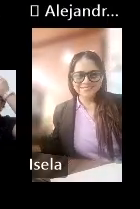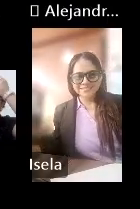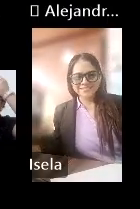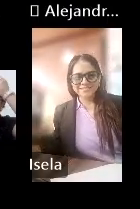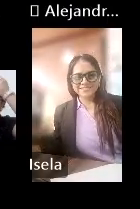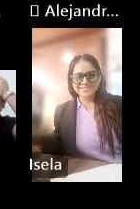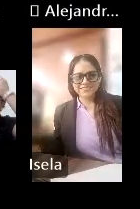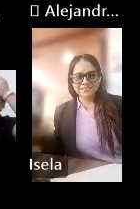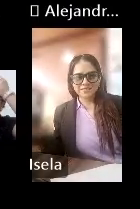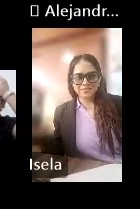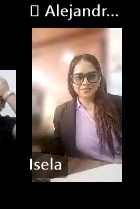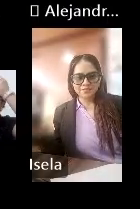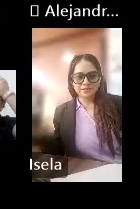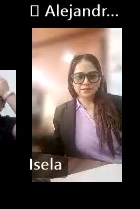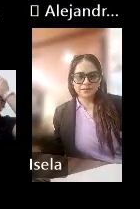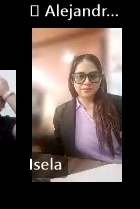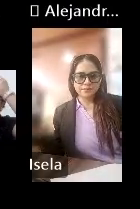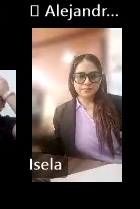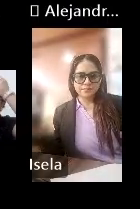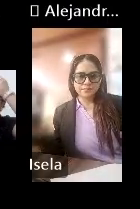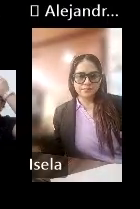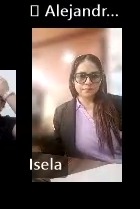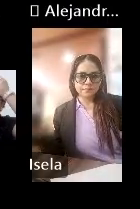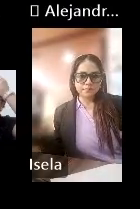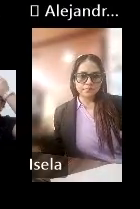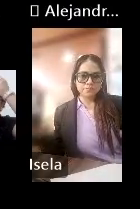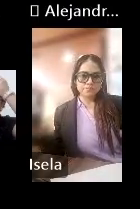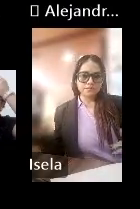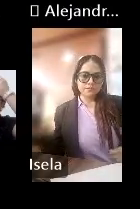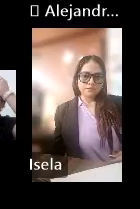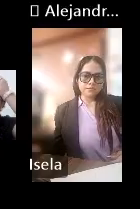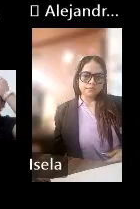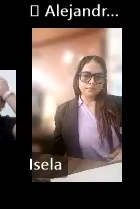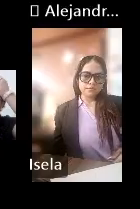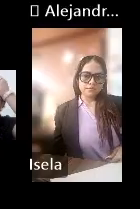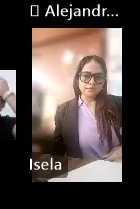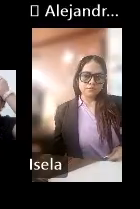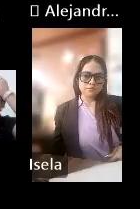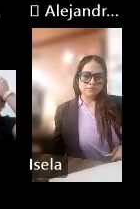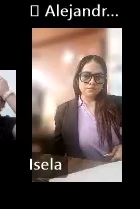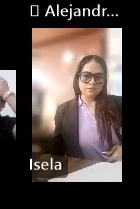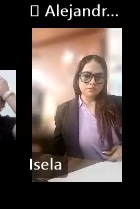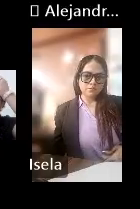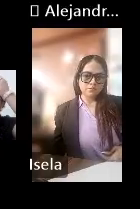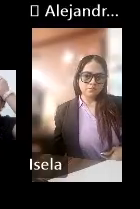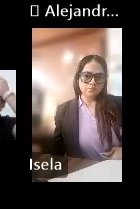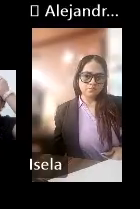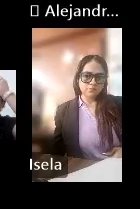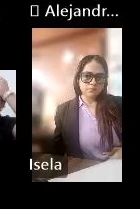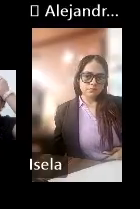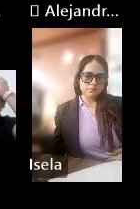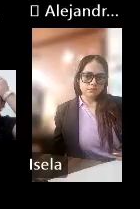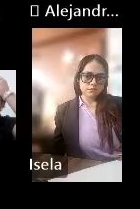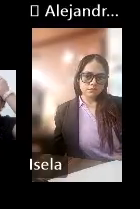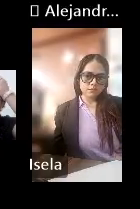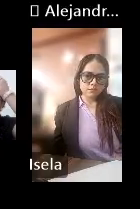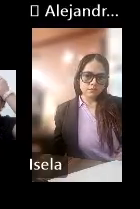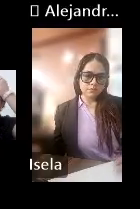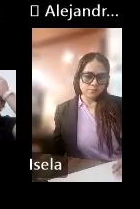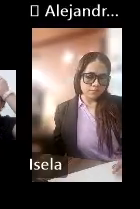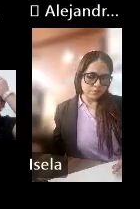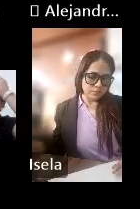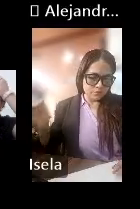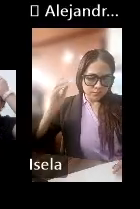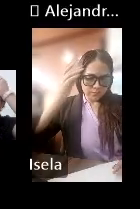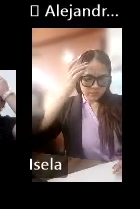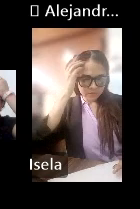decido, falleció nuestro gatito de cáncer hace 2 años, y para mí fue una experiencia difícil y